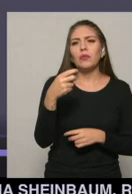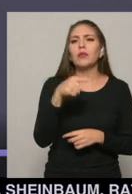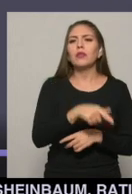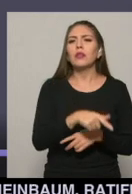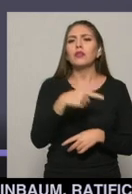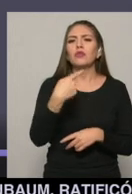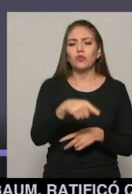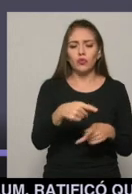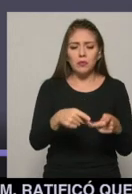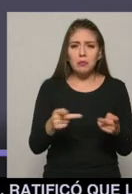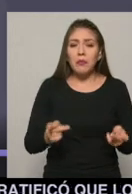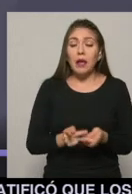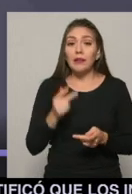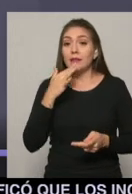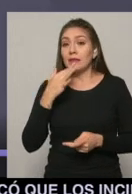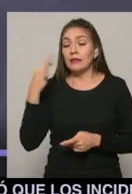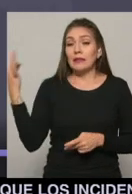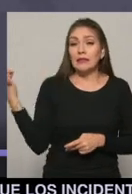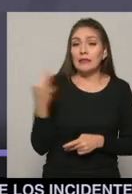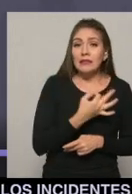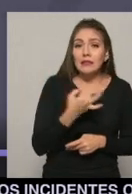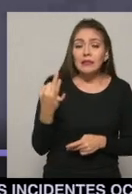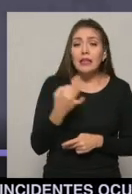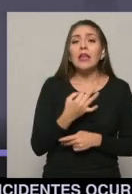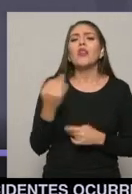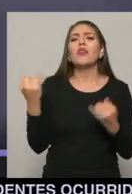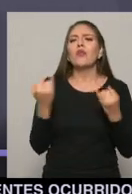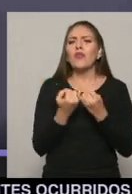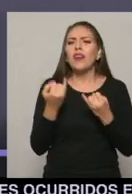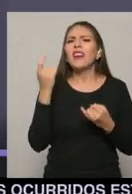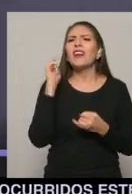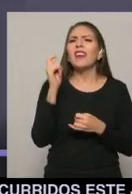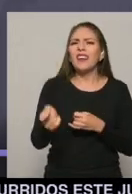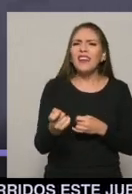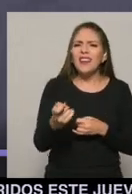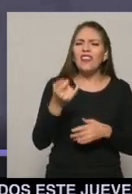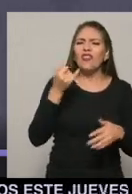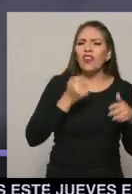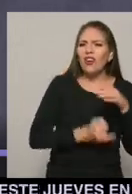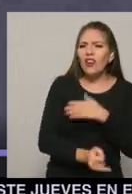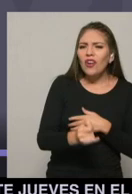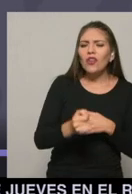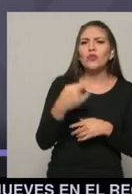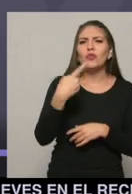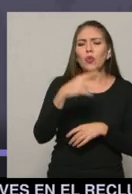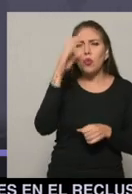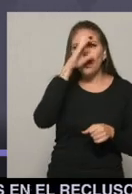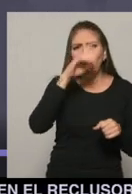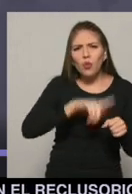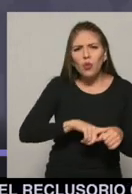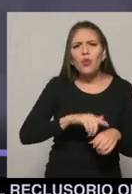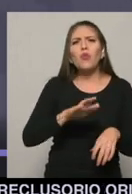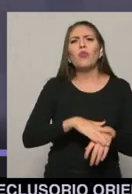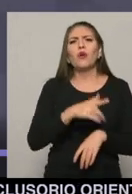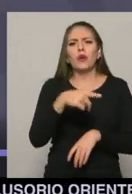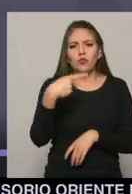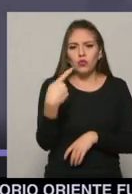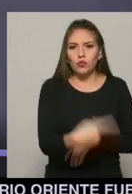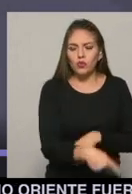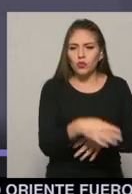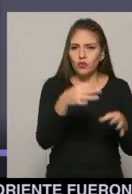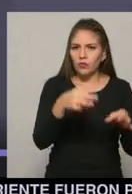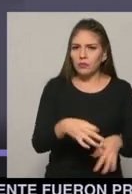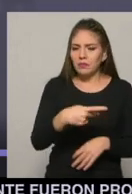sean exquisitos, ¿no? Hay todo un trasfondo que viene detrás, que tiene mucho que ver con el patrimonio inmaterial y por qué se convirtió en patrimonio